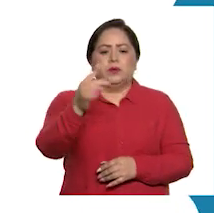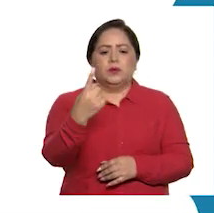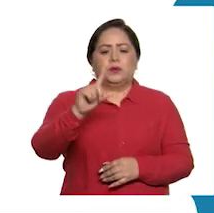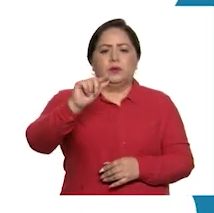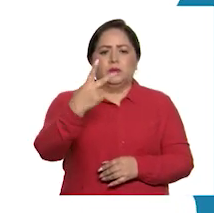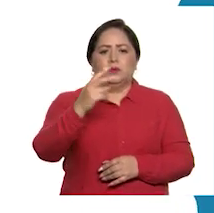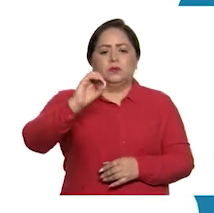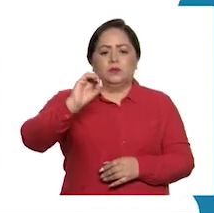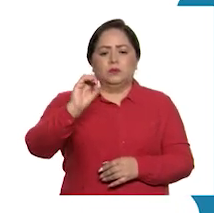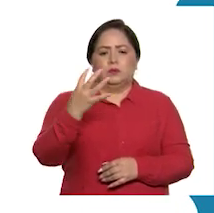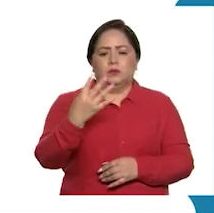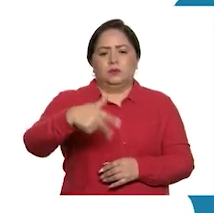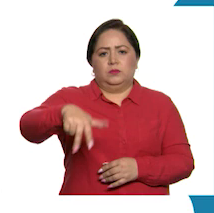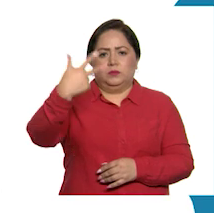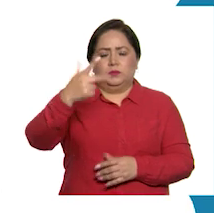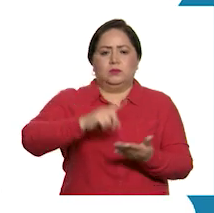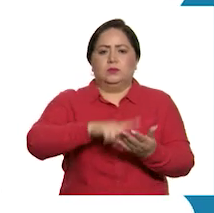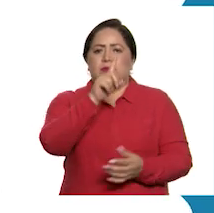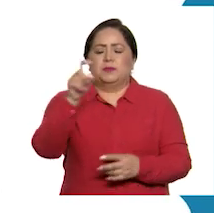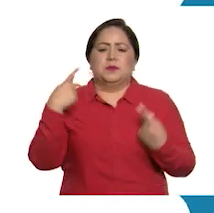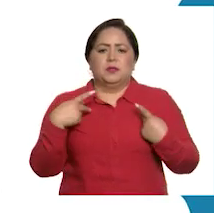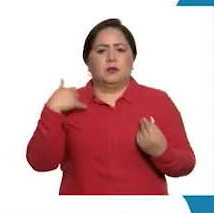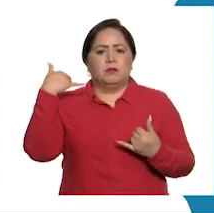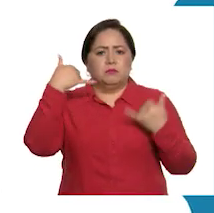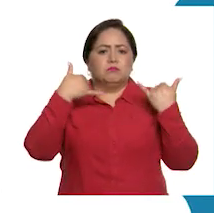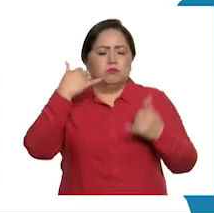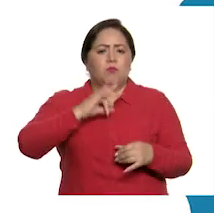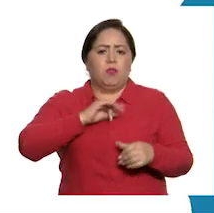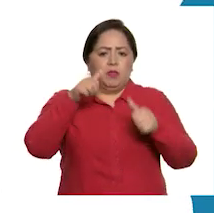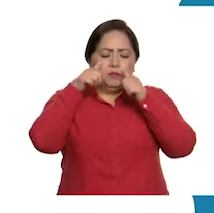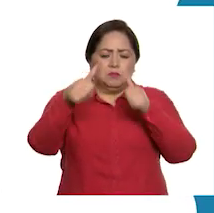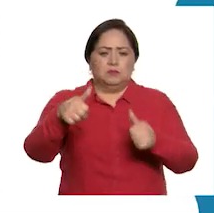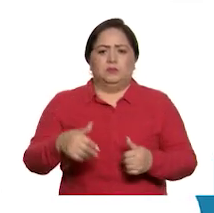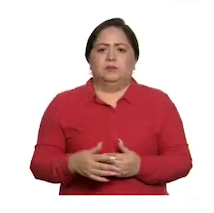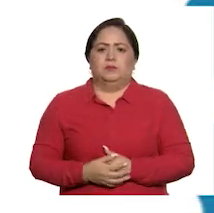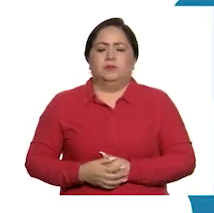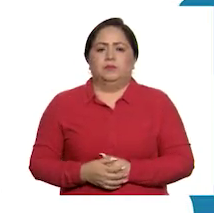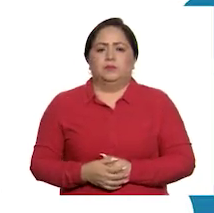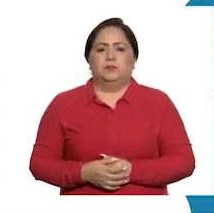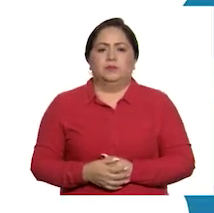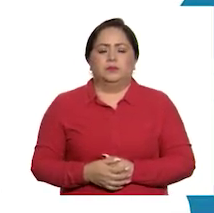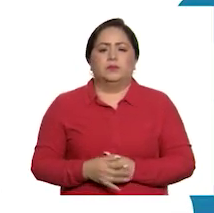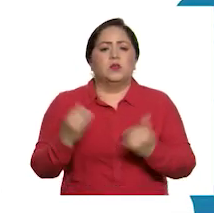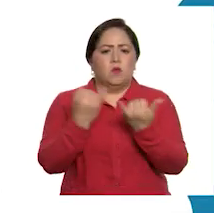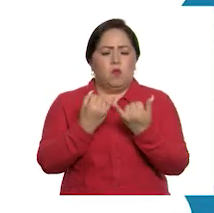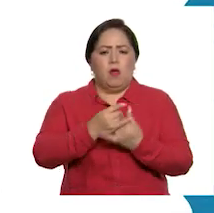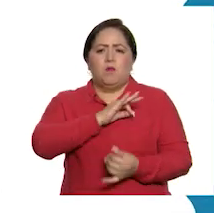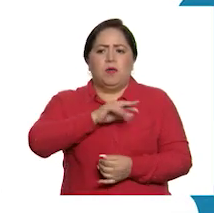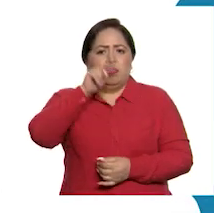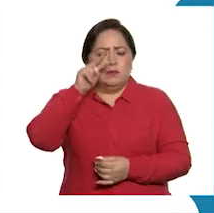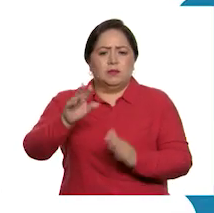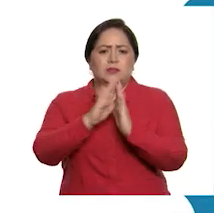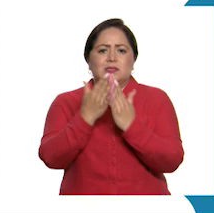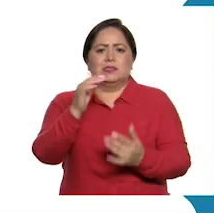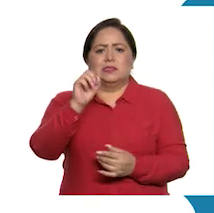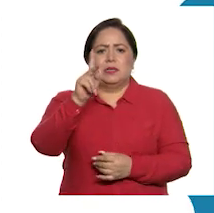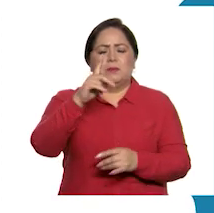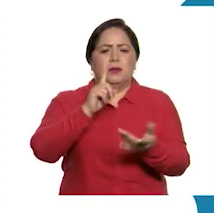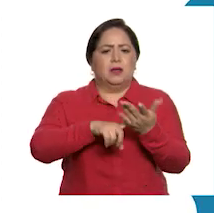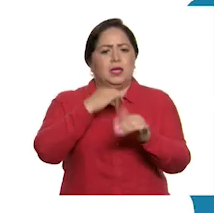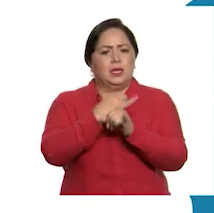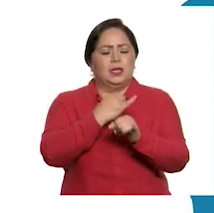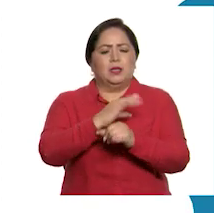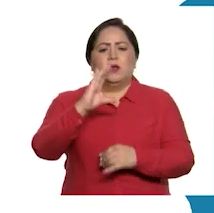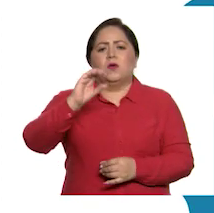55 41 72 04 13 con 100 líneas. También puedes encontrar los libros de texto en la